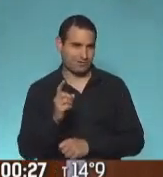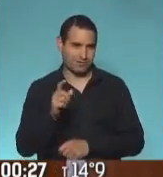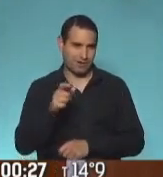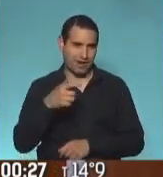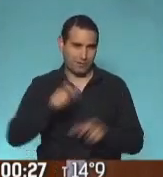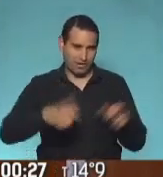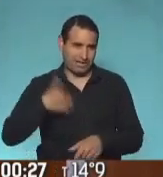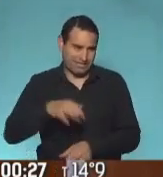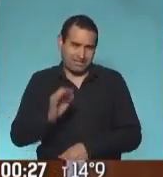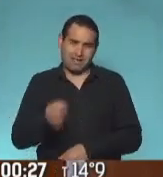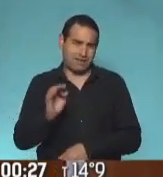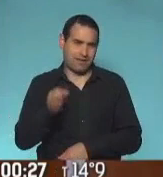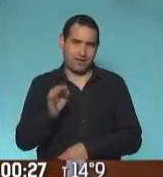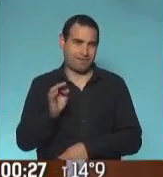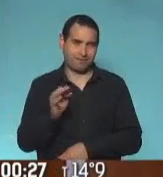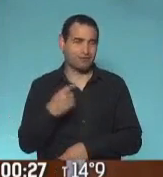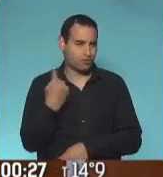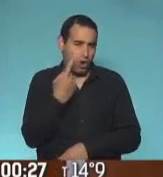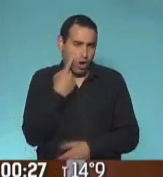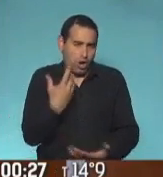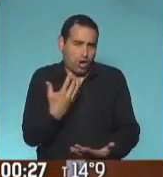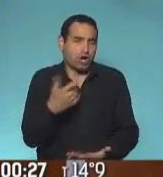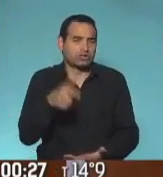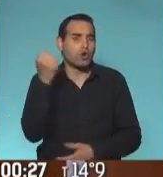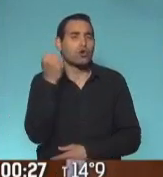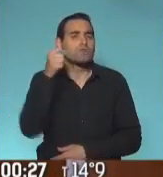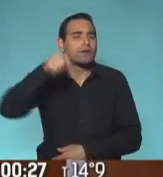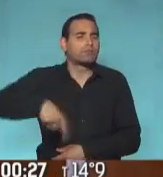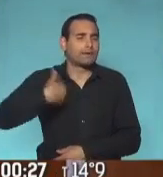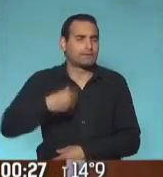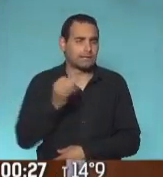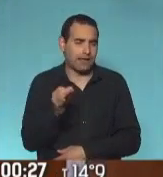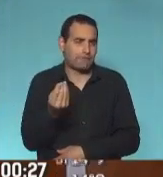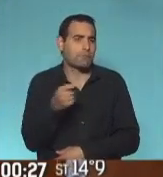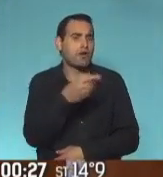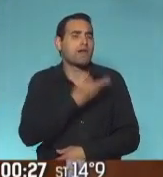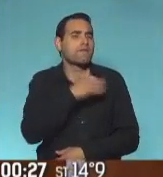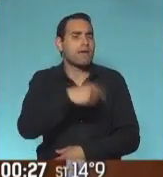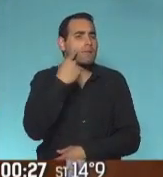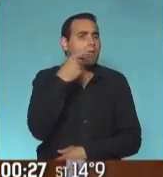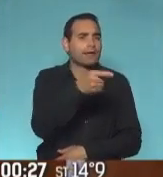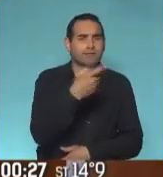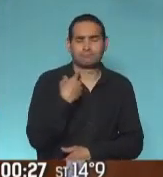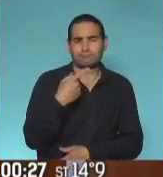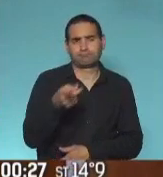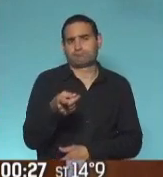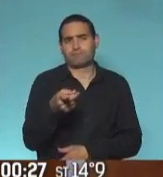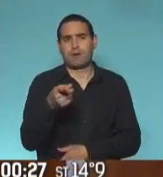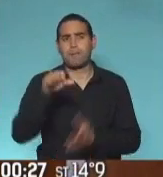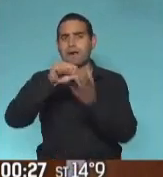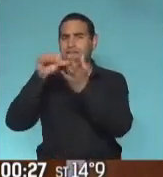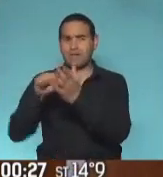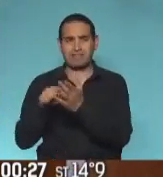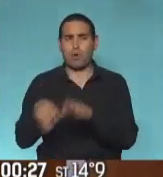lo sabíamos porque nosotros sí conocemos cómo funciona esta economía y a veces el Fondo Monetario aplica las mismas recetas para distintos países.